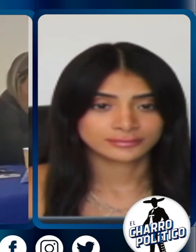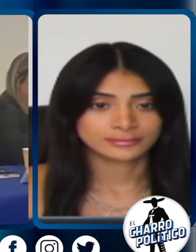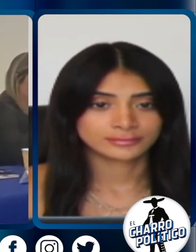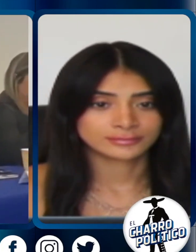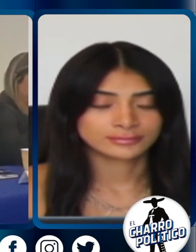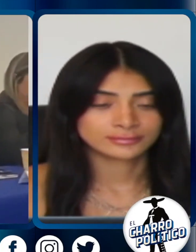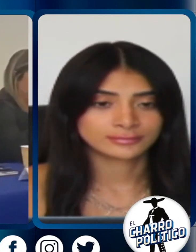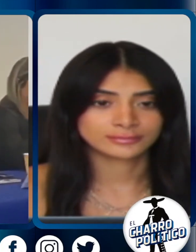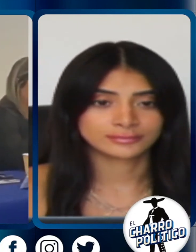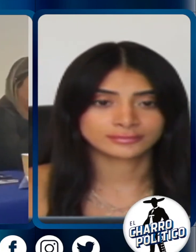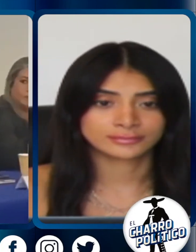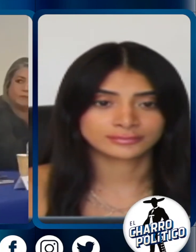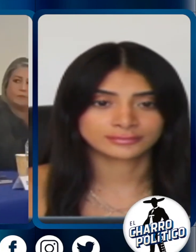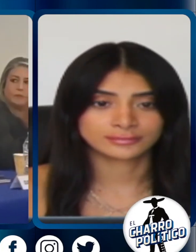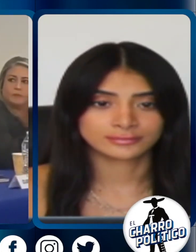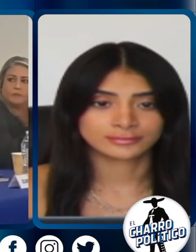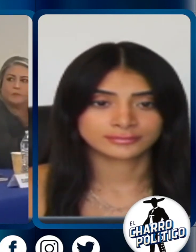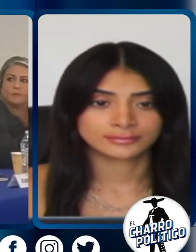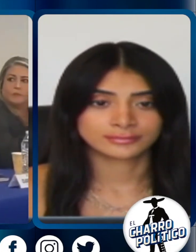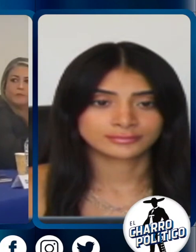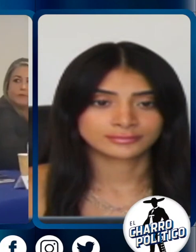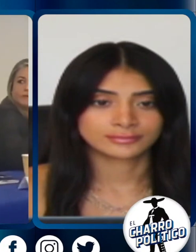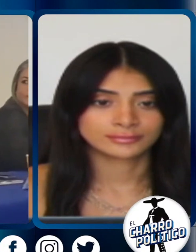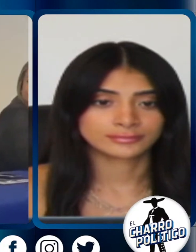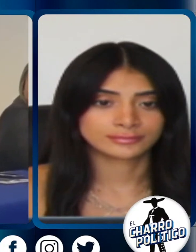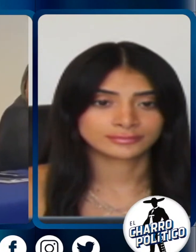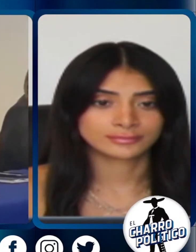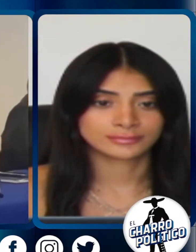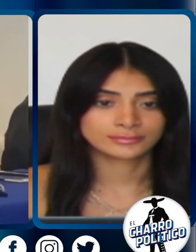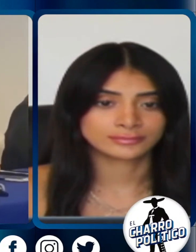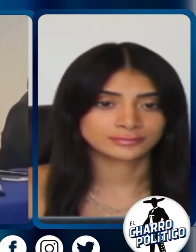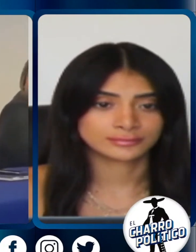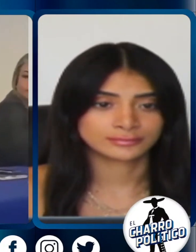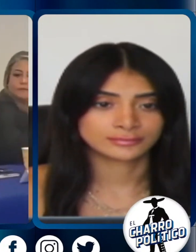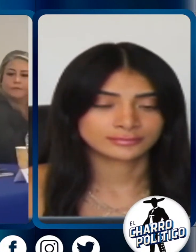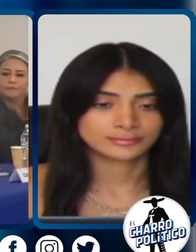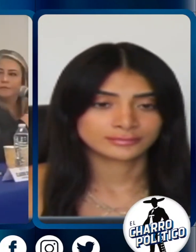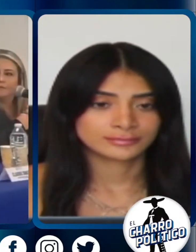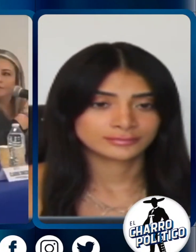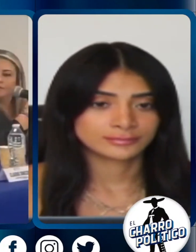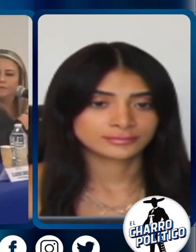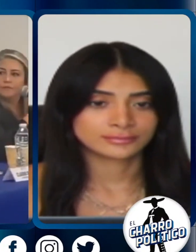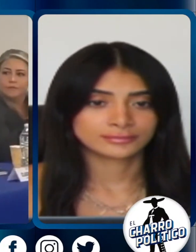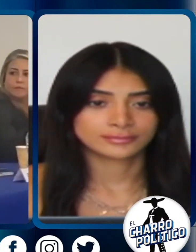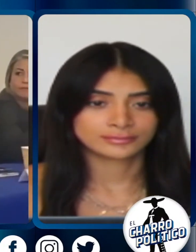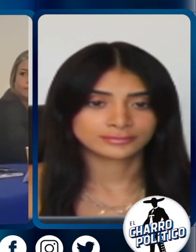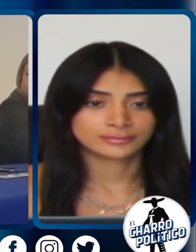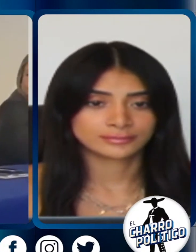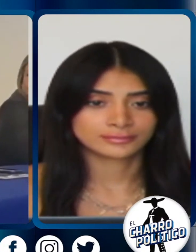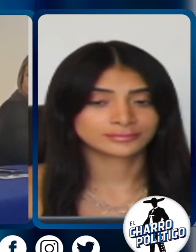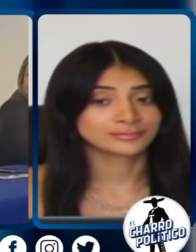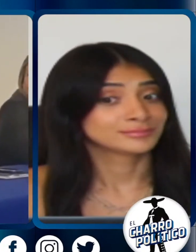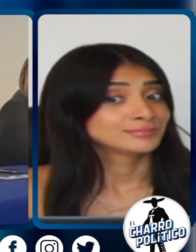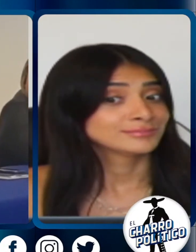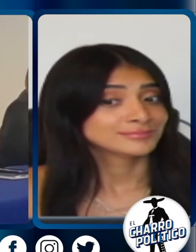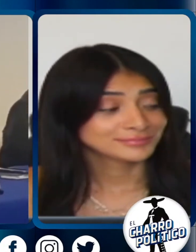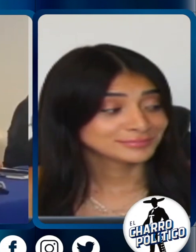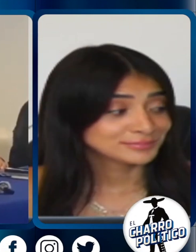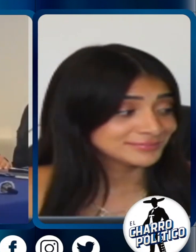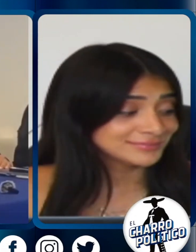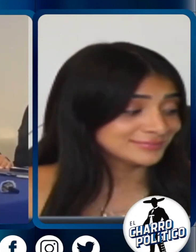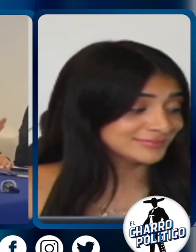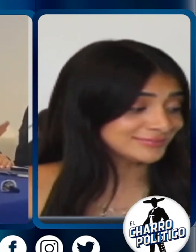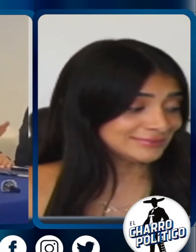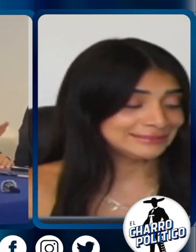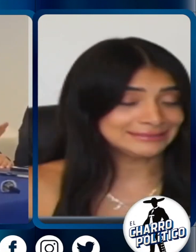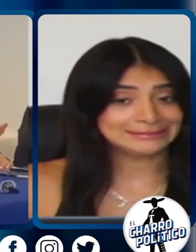llanta de Ciudad de México. ¿A qué lista? Compañero, sé razonable, lo que estás haciendo no es